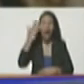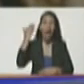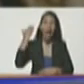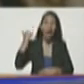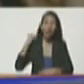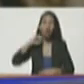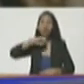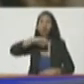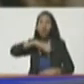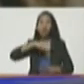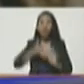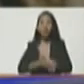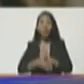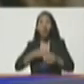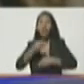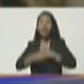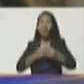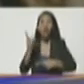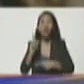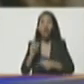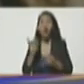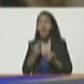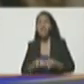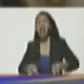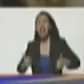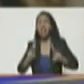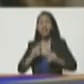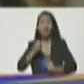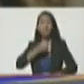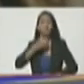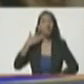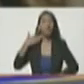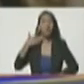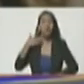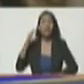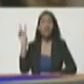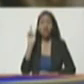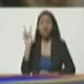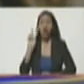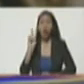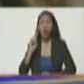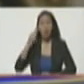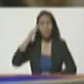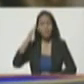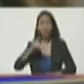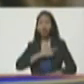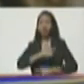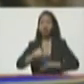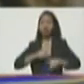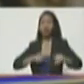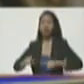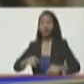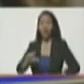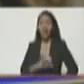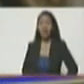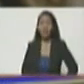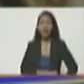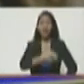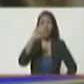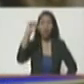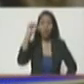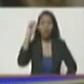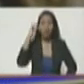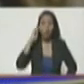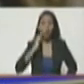lo hicieron esos valerosos soldados venezolanos al mando del libertador Simón